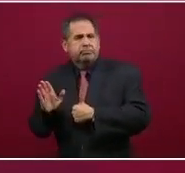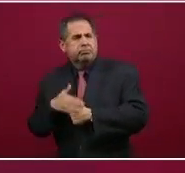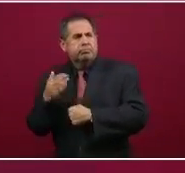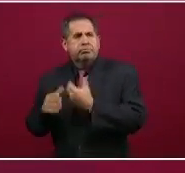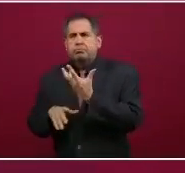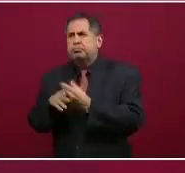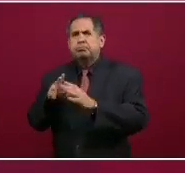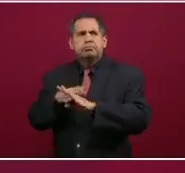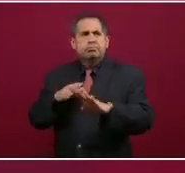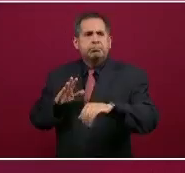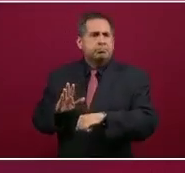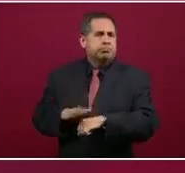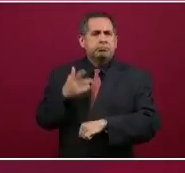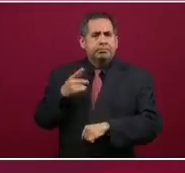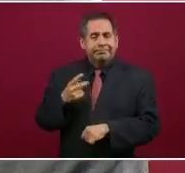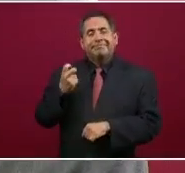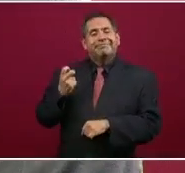fondo.